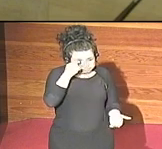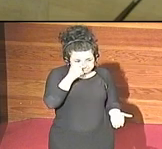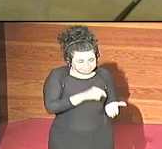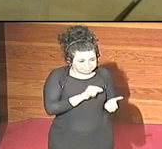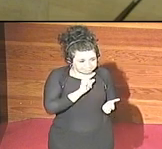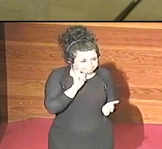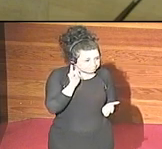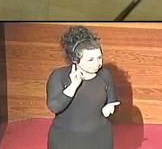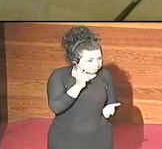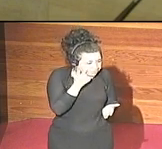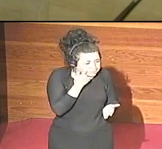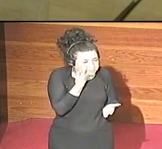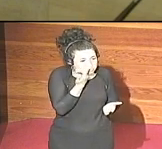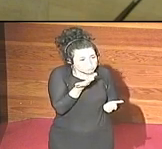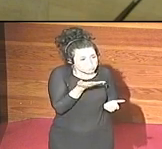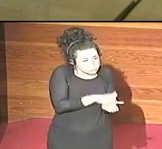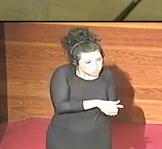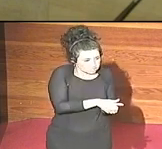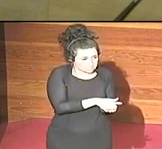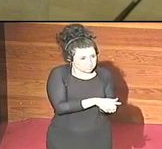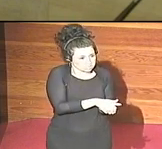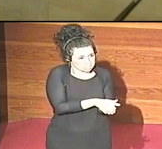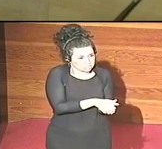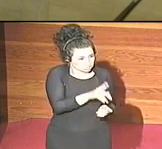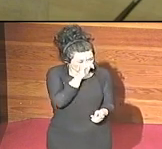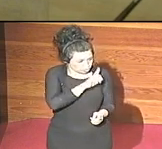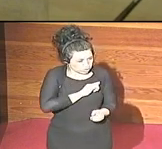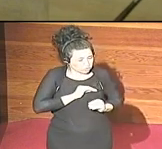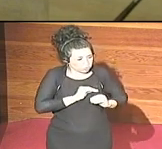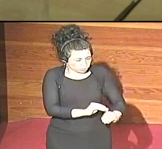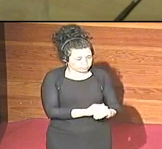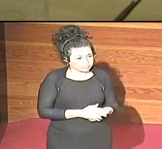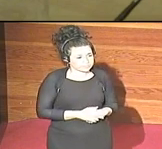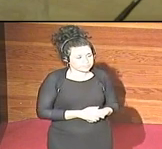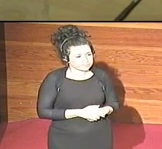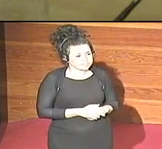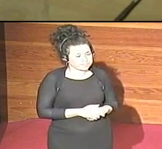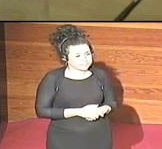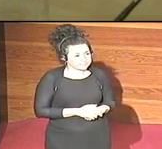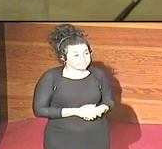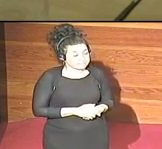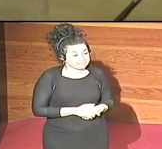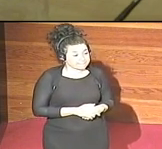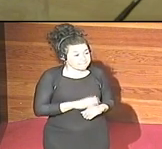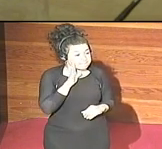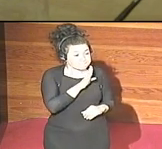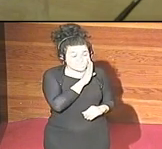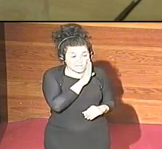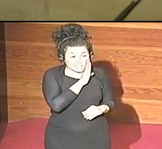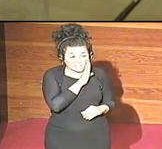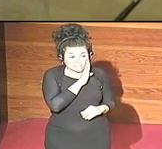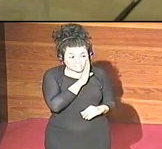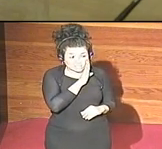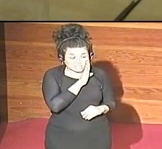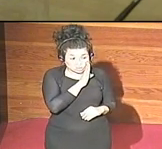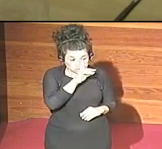la muerte, del fallecimiento de sus soldados. La organización de las madres de soldados,